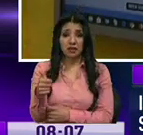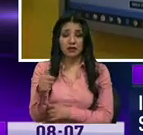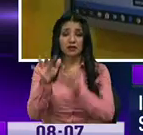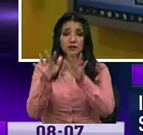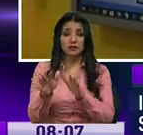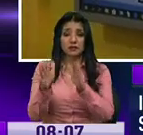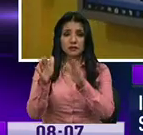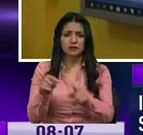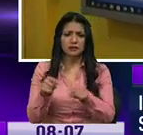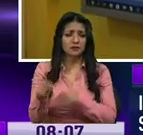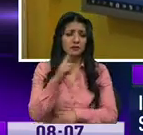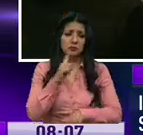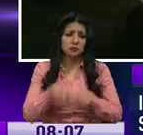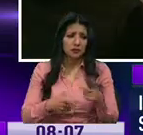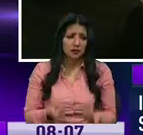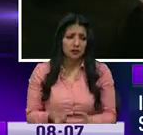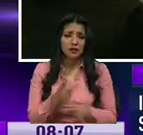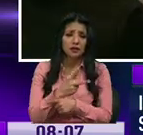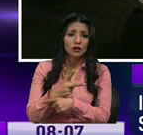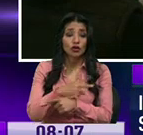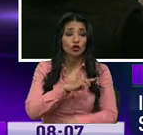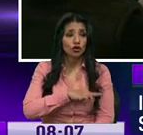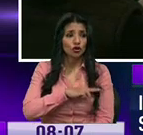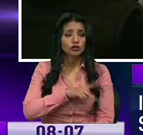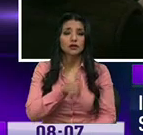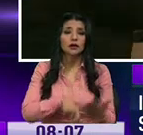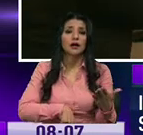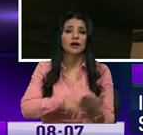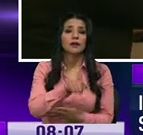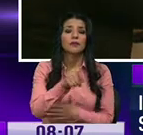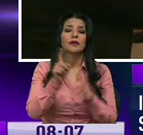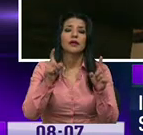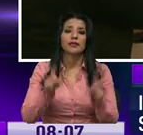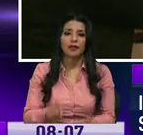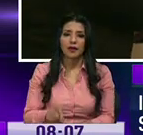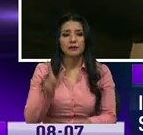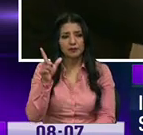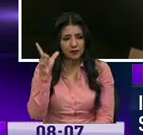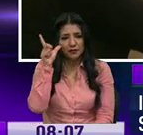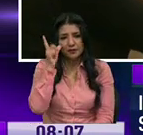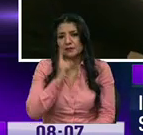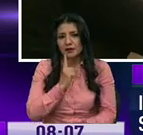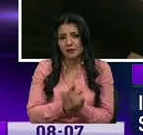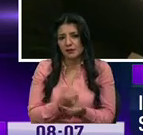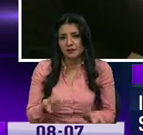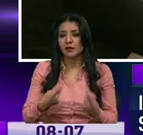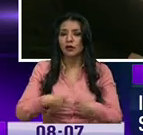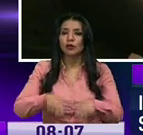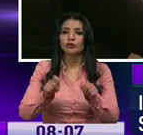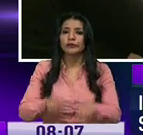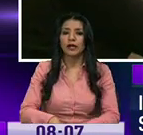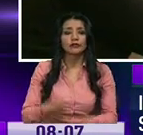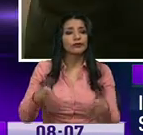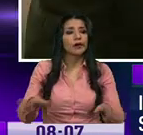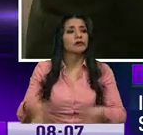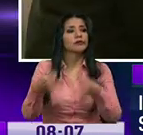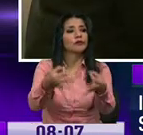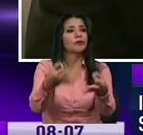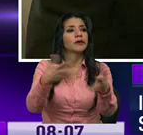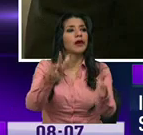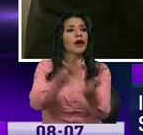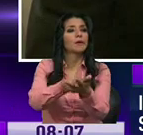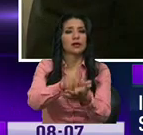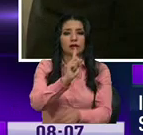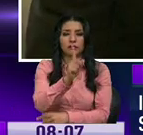en decir, eso no puede darse porque tiene que darse autorización, y eso es lógico. No es que los contratos se firman y ya, tiene que ser